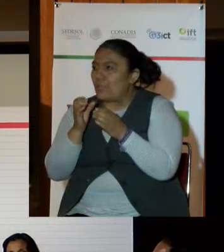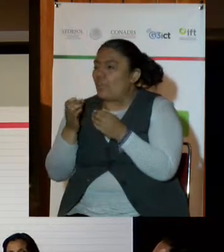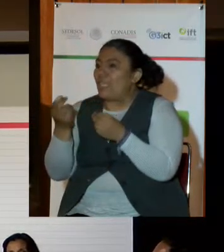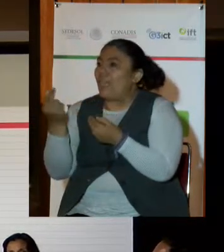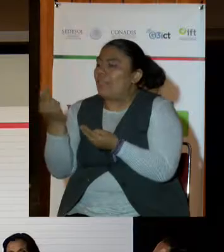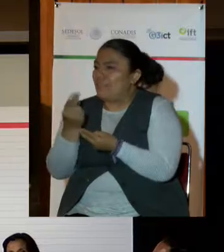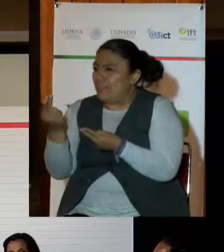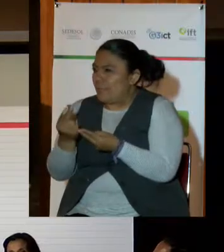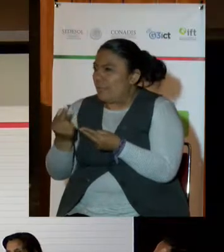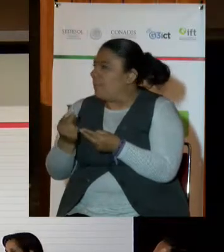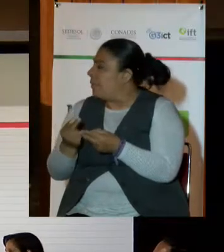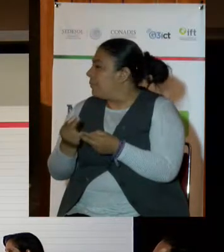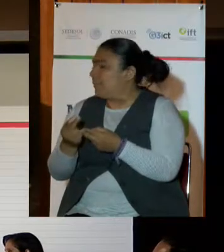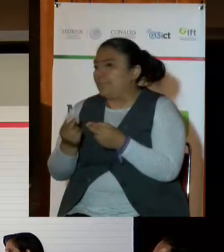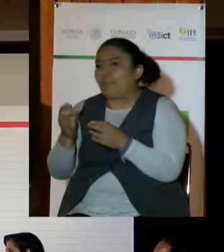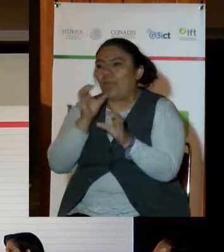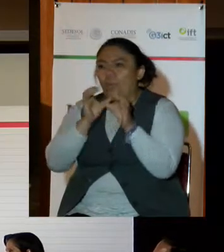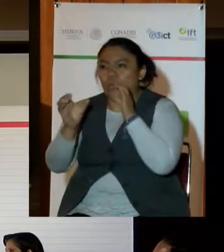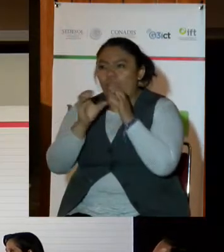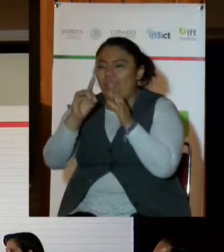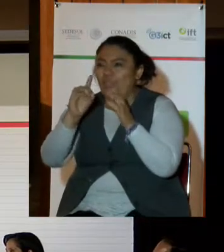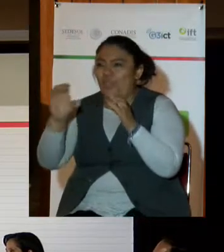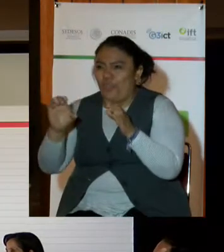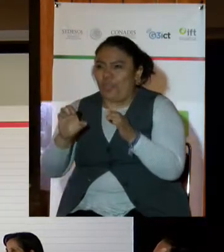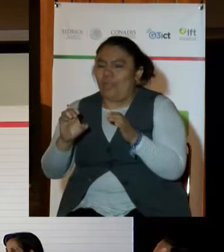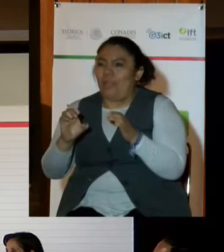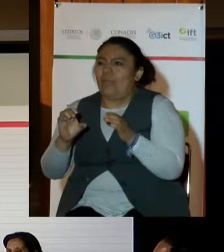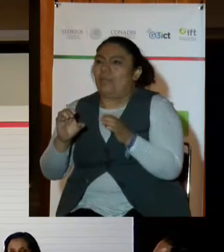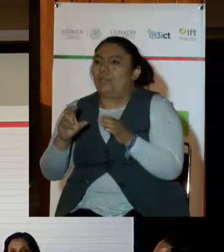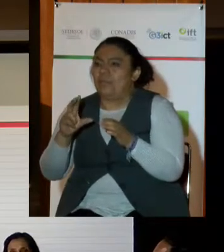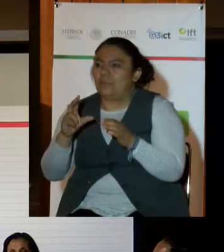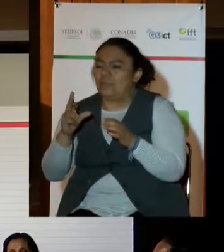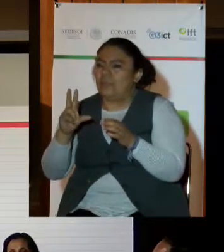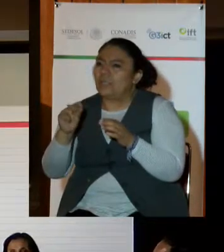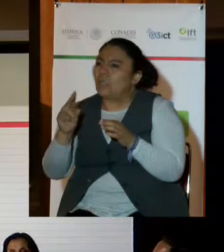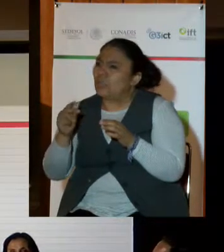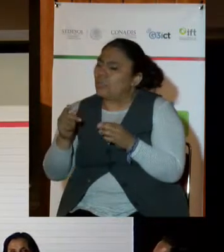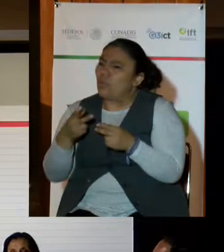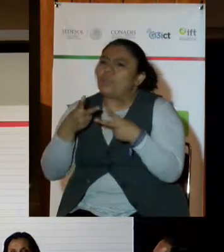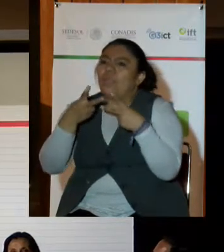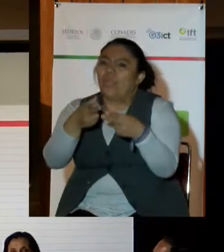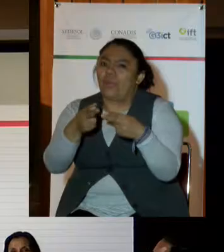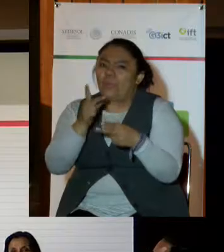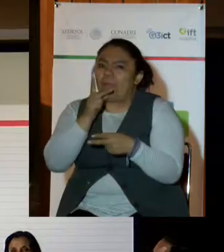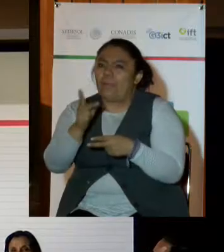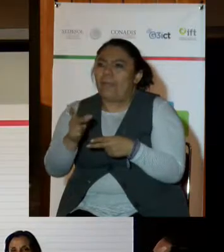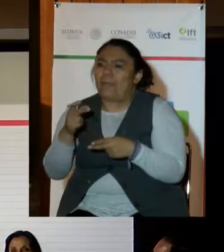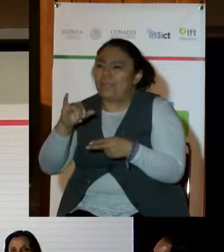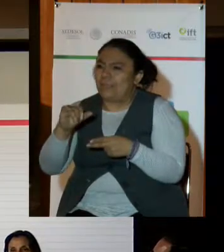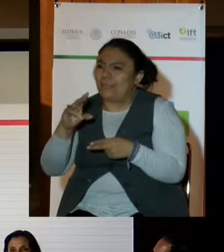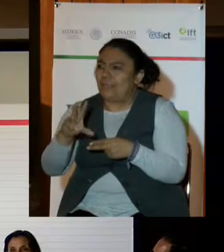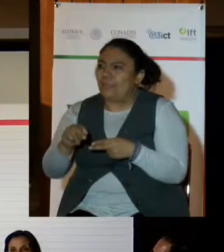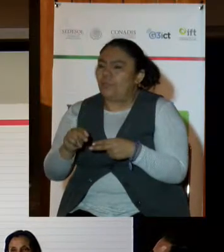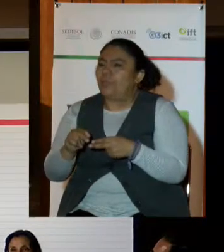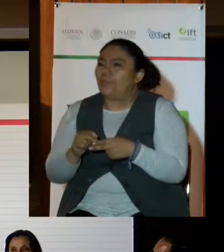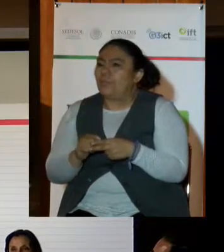Bien, buena pregunta. Las personas con discapacidad auditiva en nuestro país, en México, la verdad es que hace falta